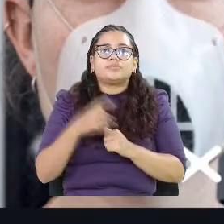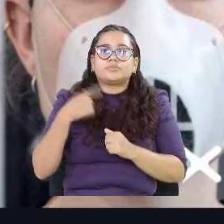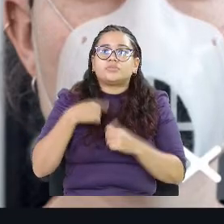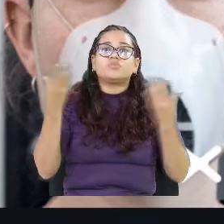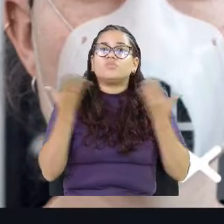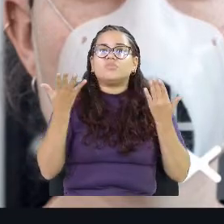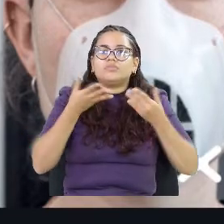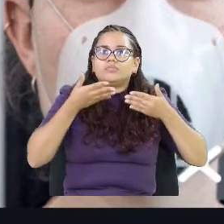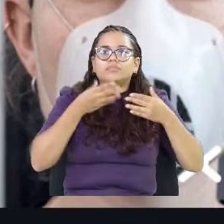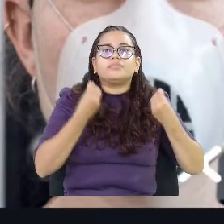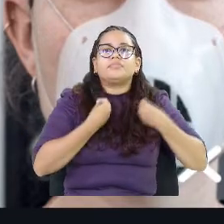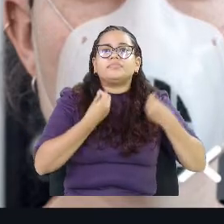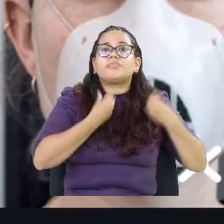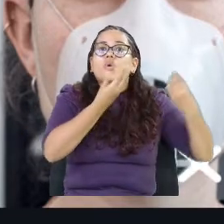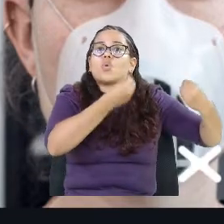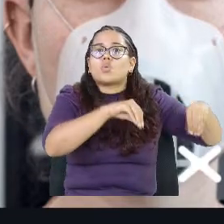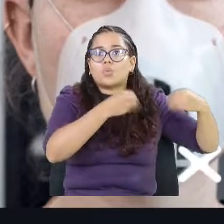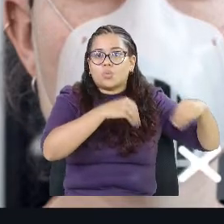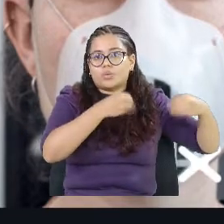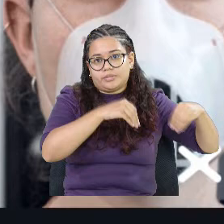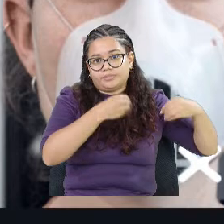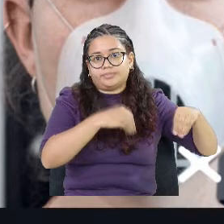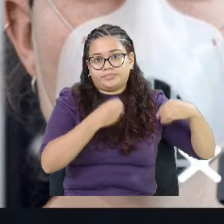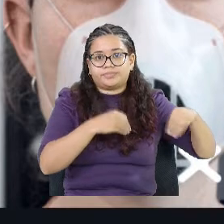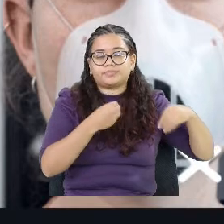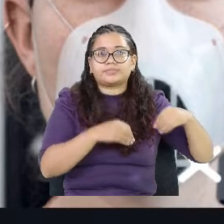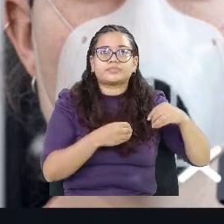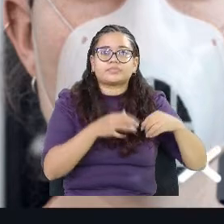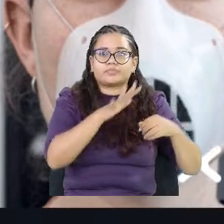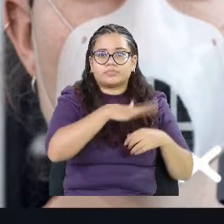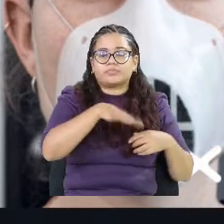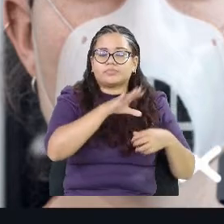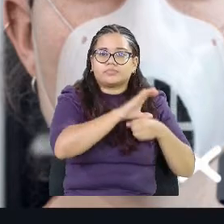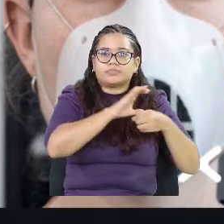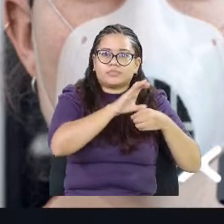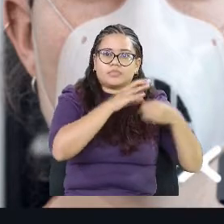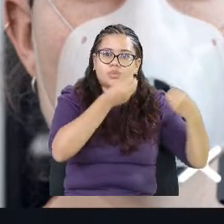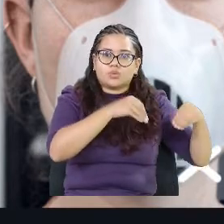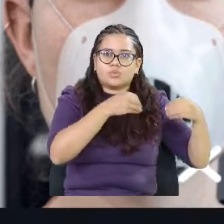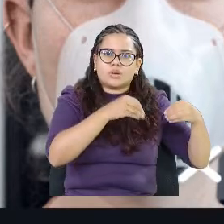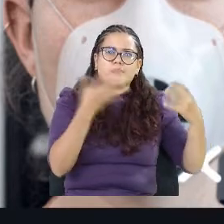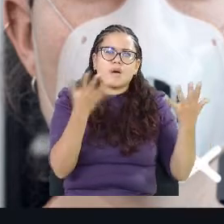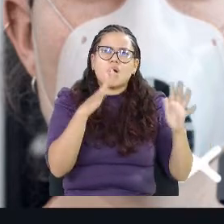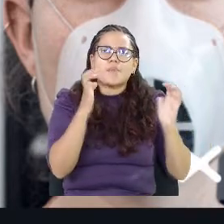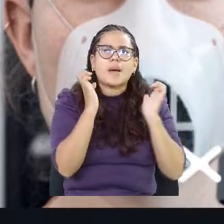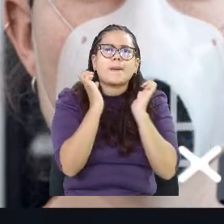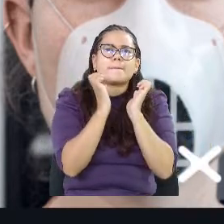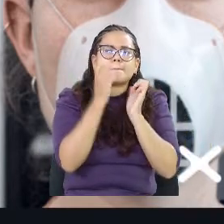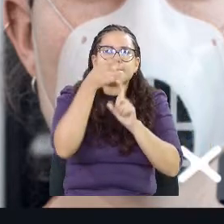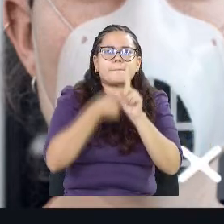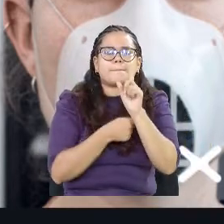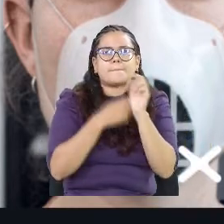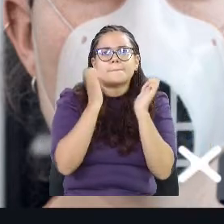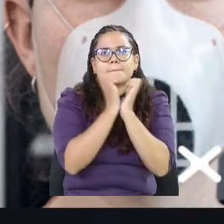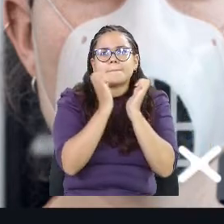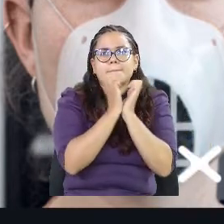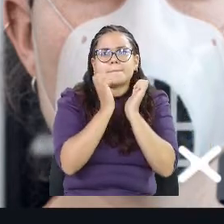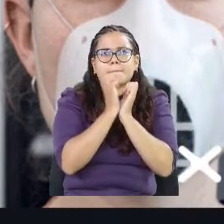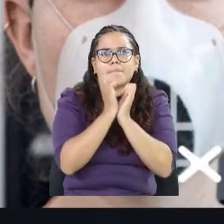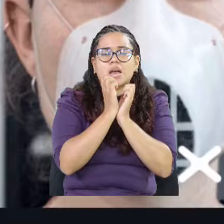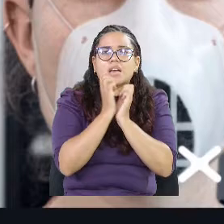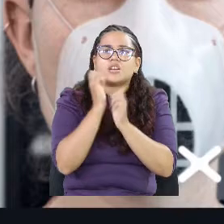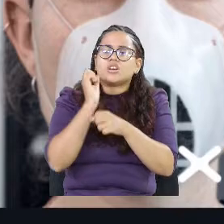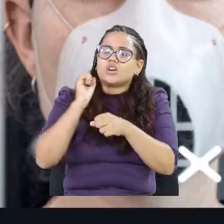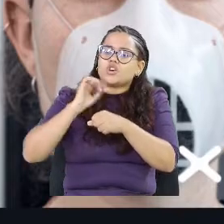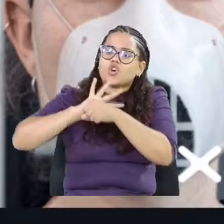Tuluá y esto fue más o menos como en mayo. El COVID-19 rompió más o menos